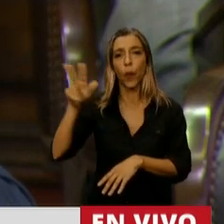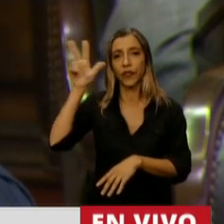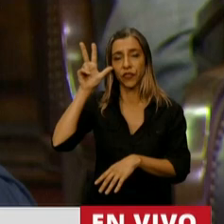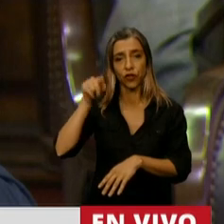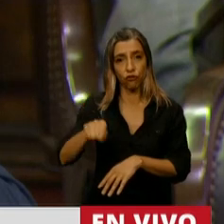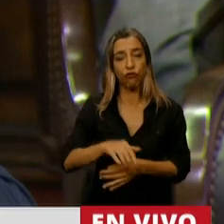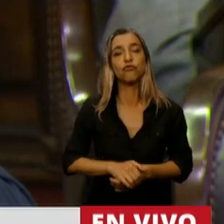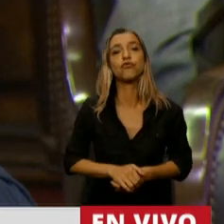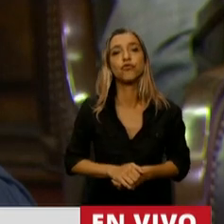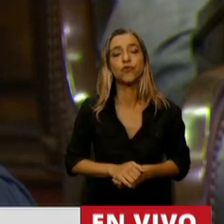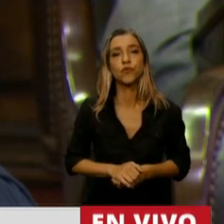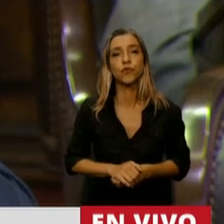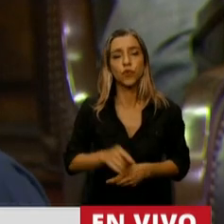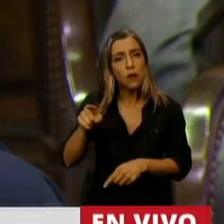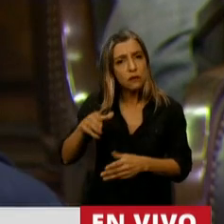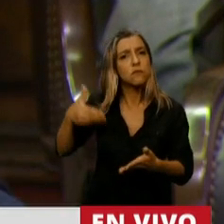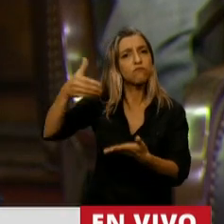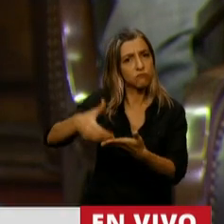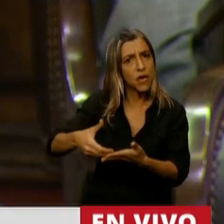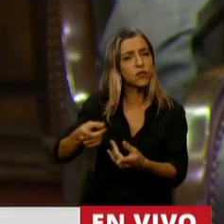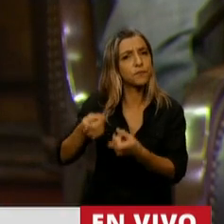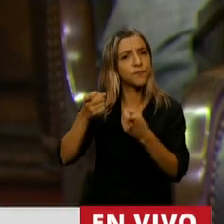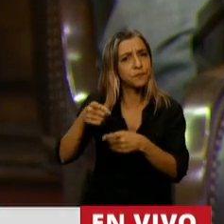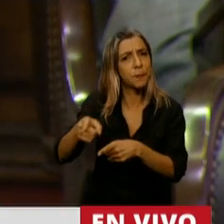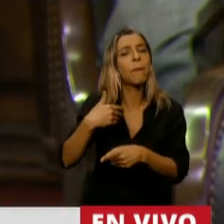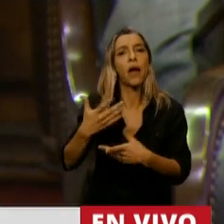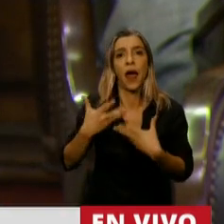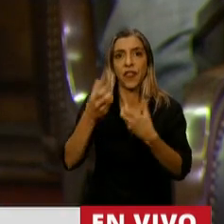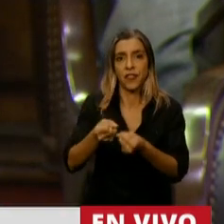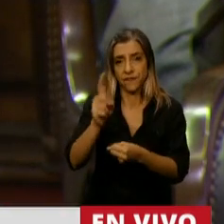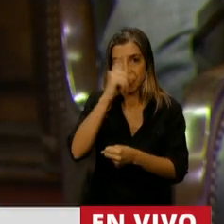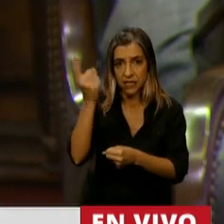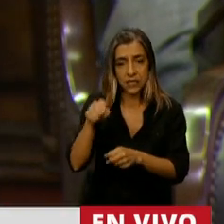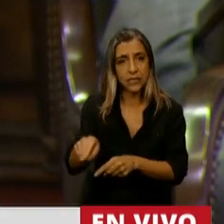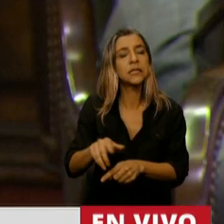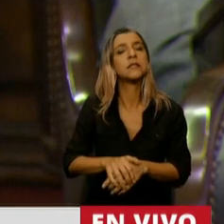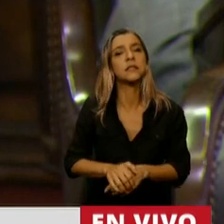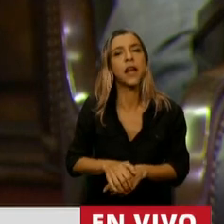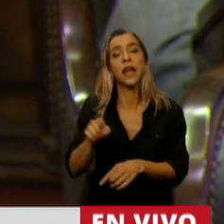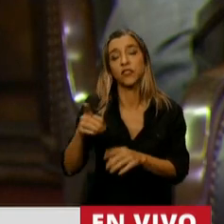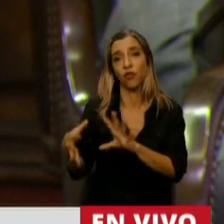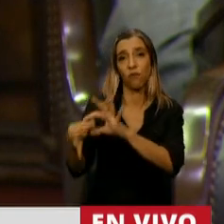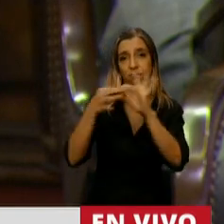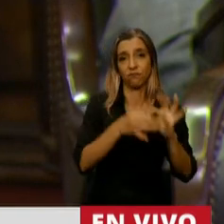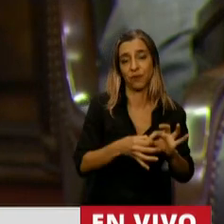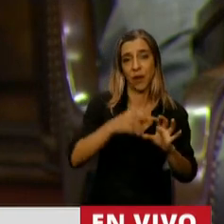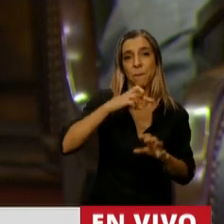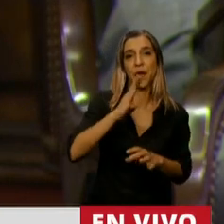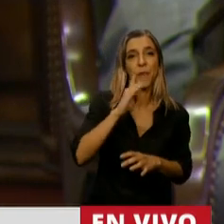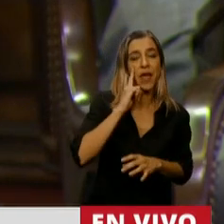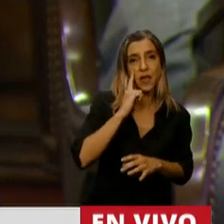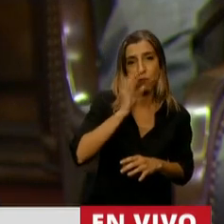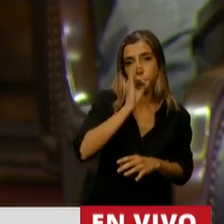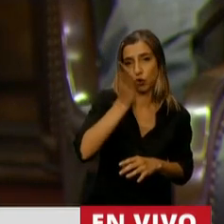un crecimiento gradual de la inversión en defensa atado a un porcentaje del pp y no